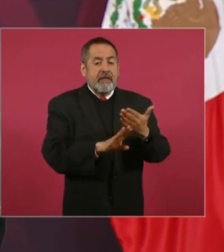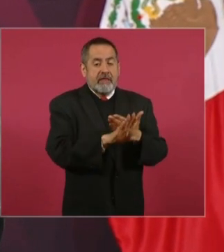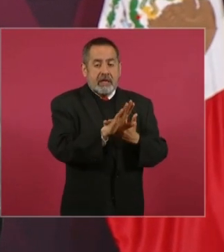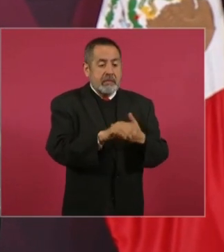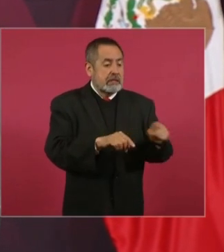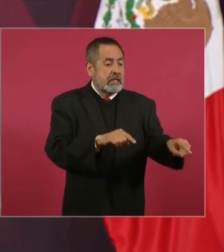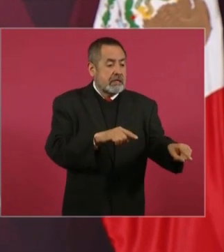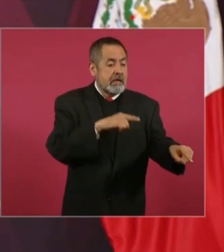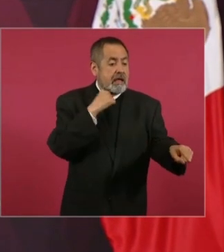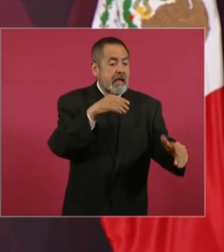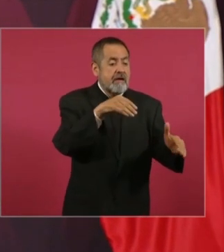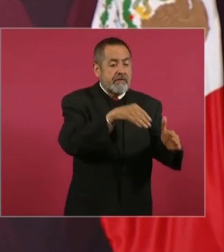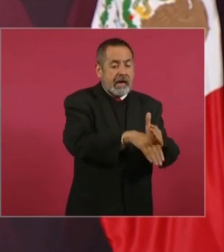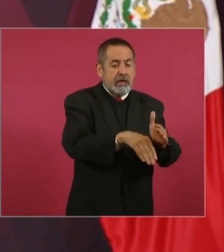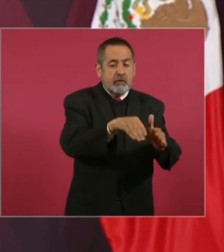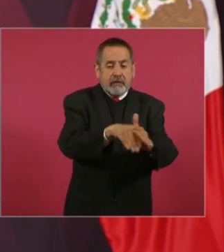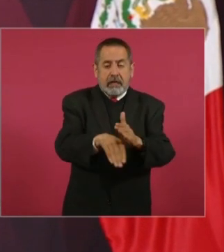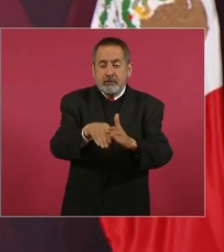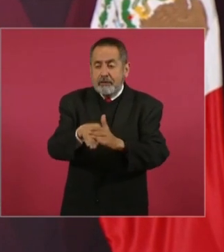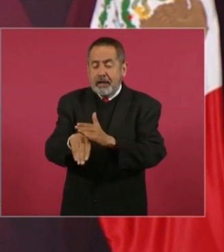perdían.